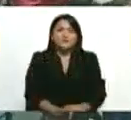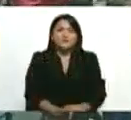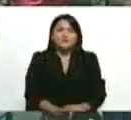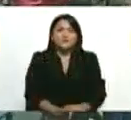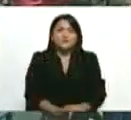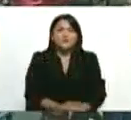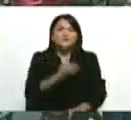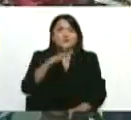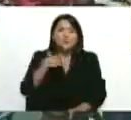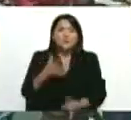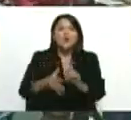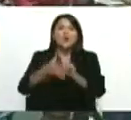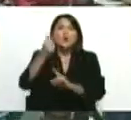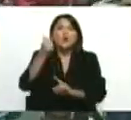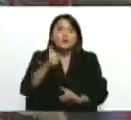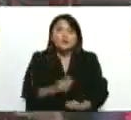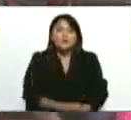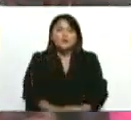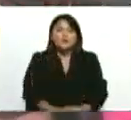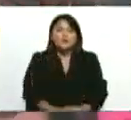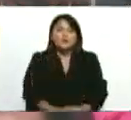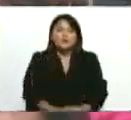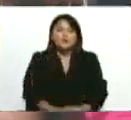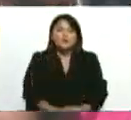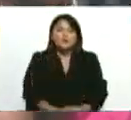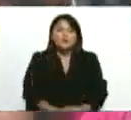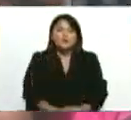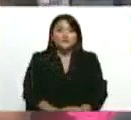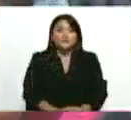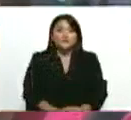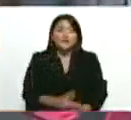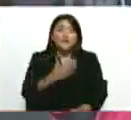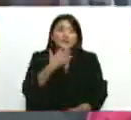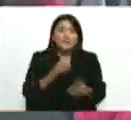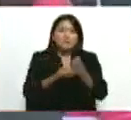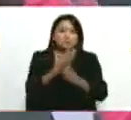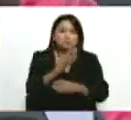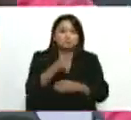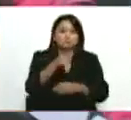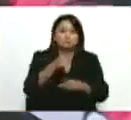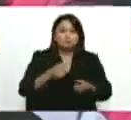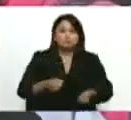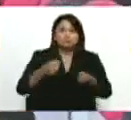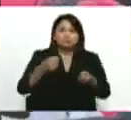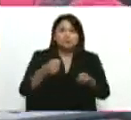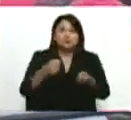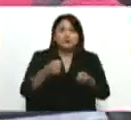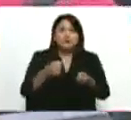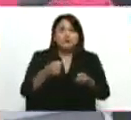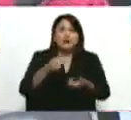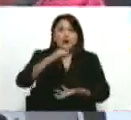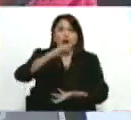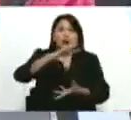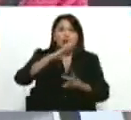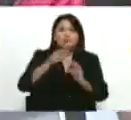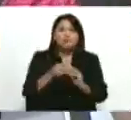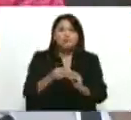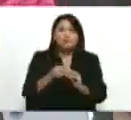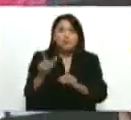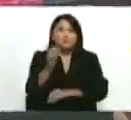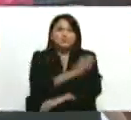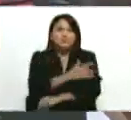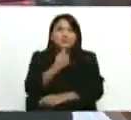sean normales. Cuando nacieron los CLA, ellos apostaron al fracaso de los